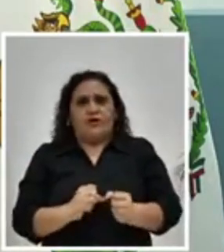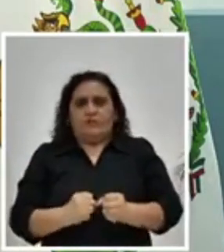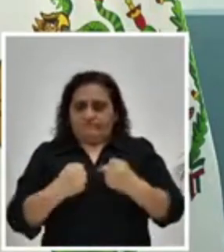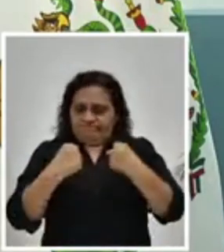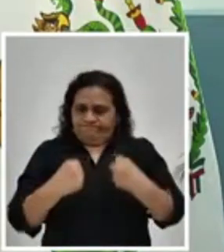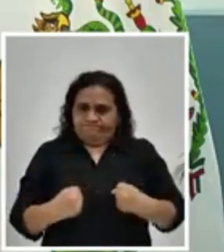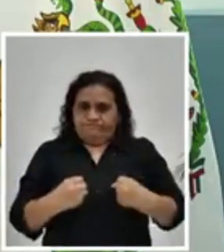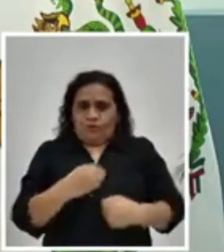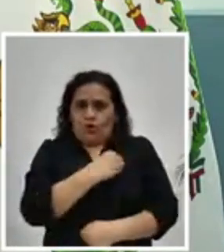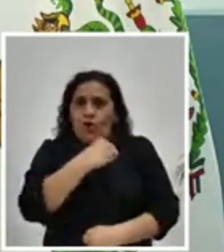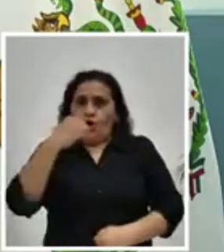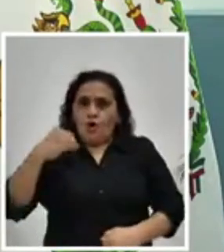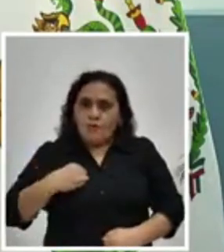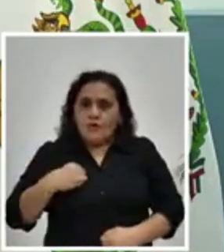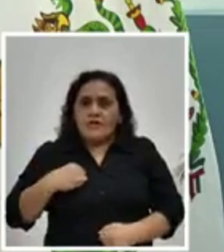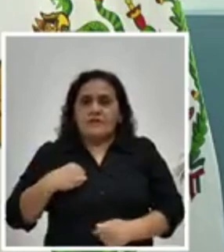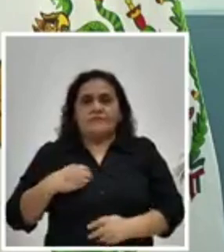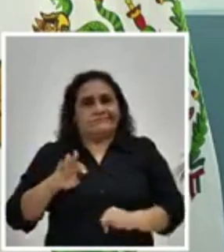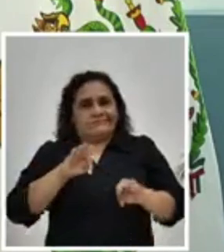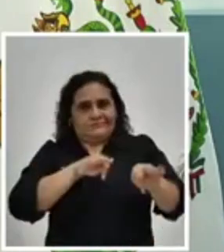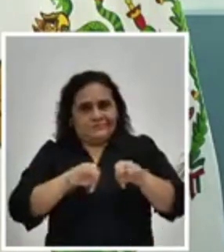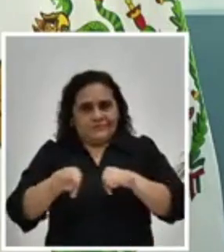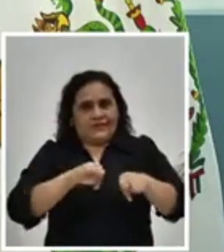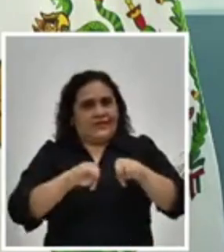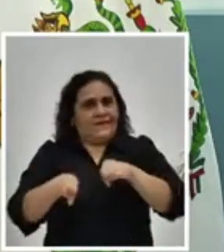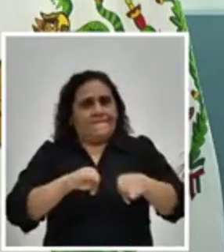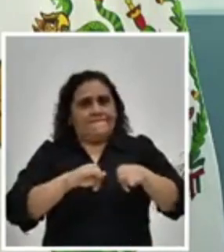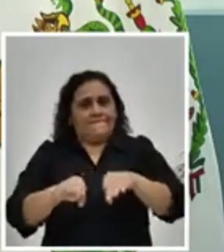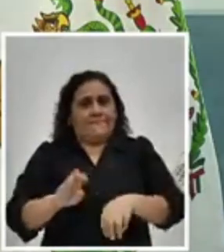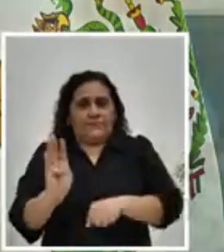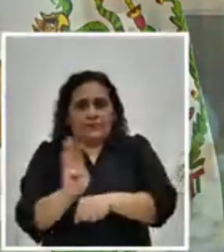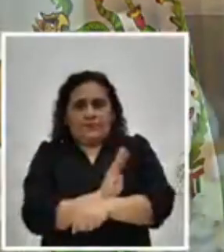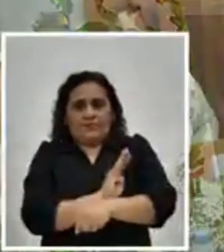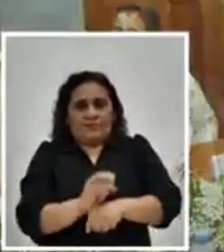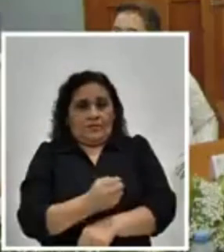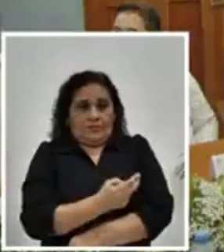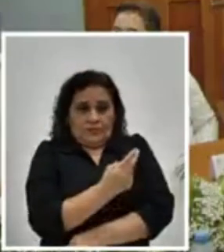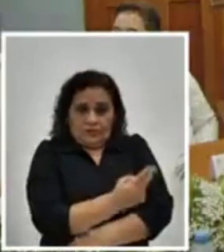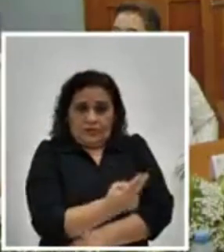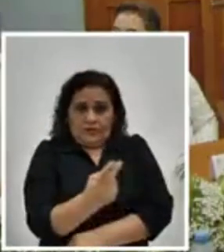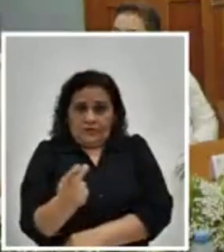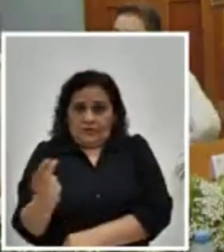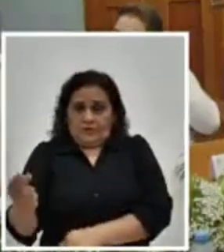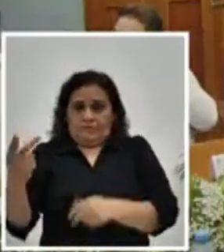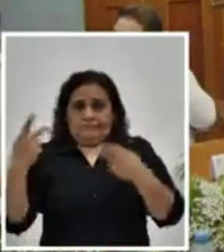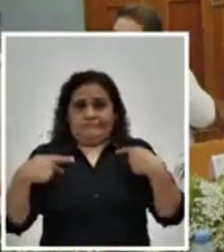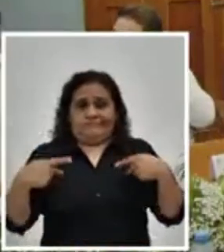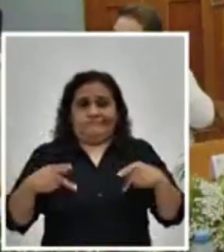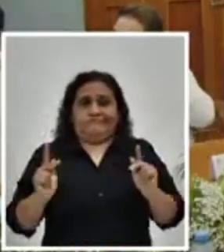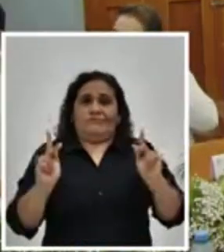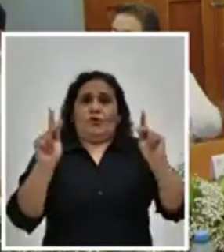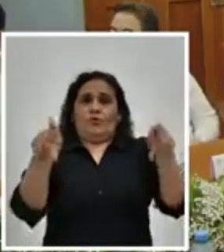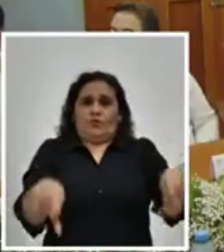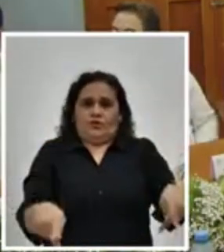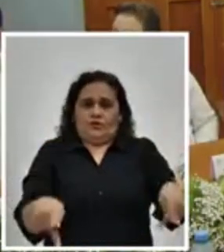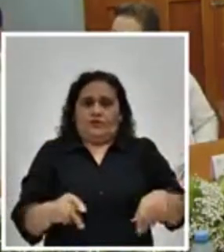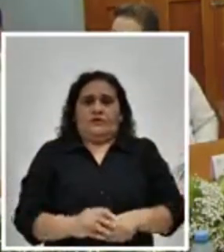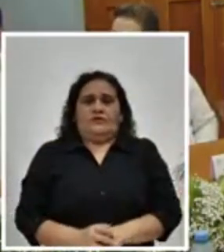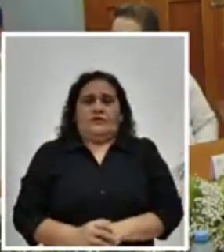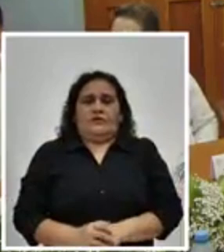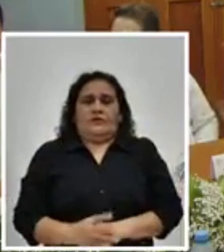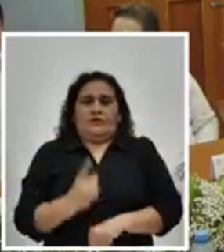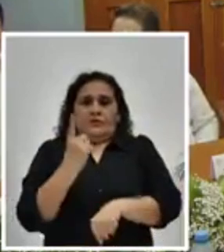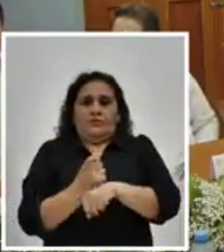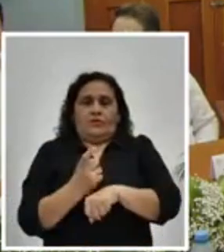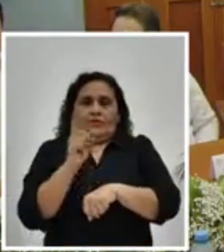compromiso y redoblar los esfuerzos de trabajo en beneficio de las y los progreseños. Desde mi primer día